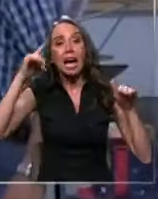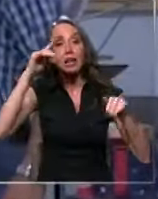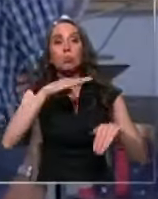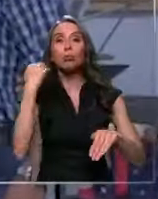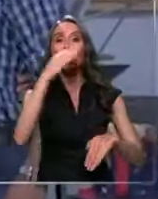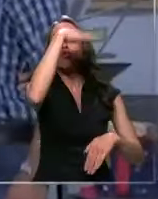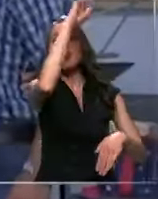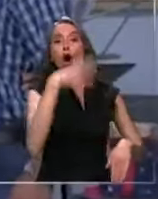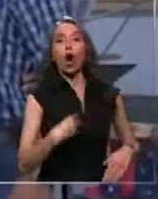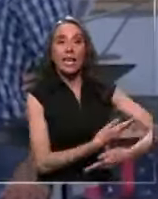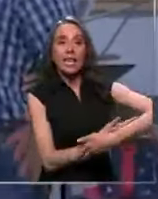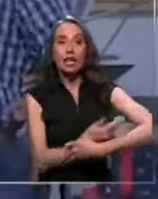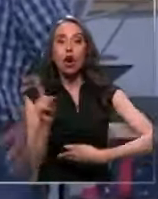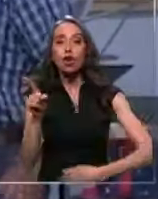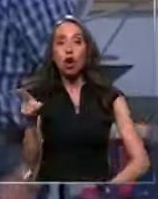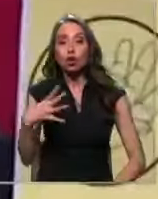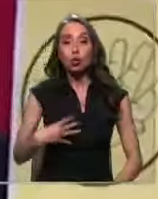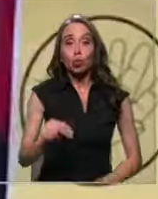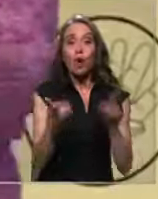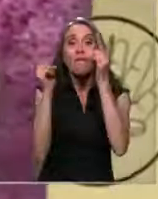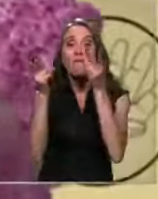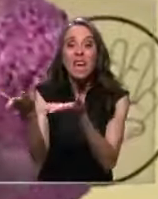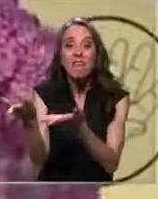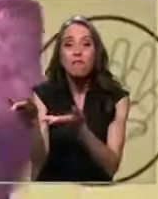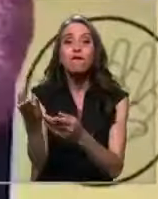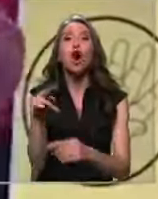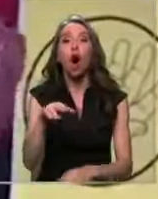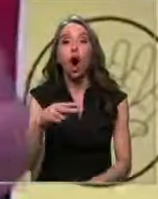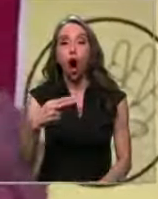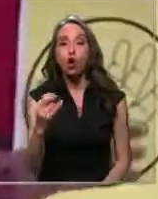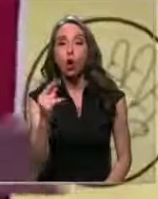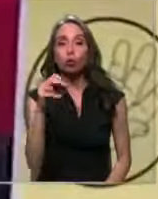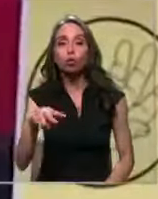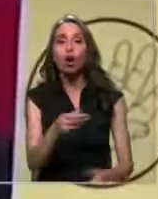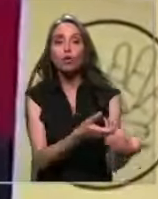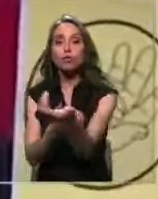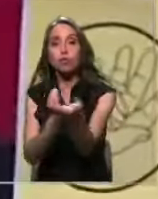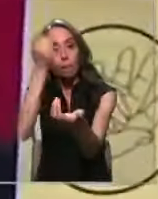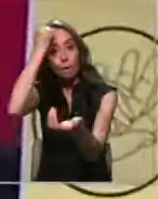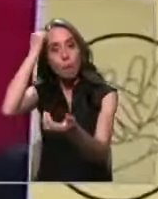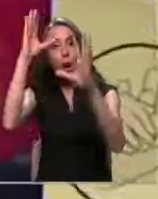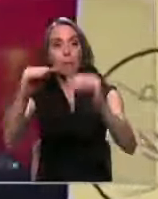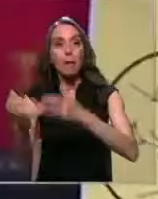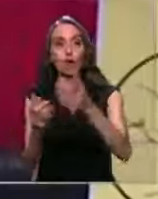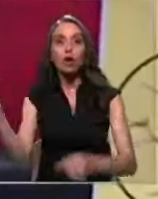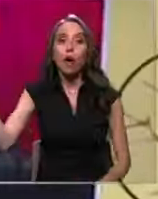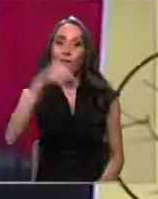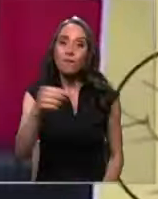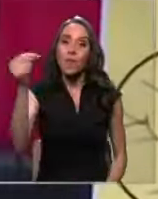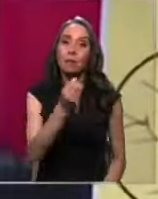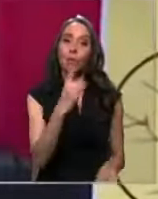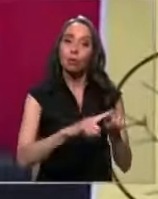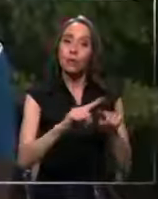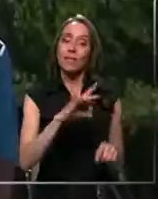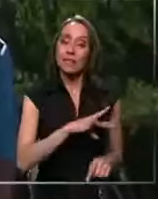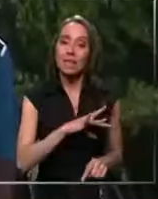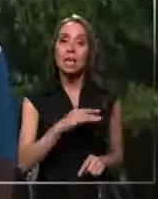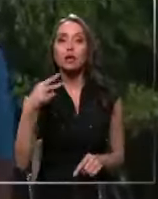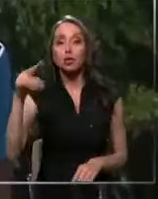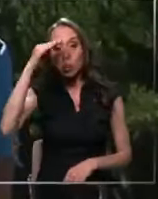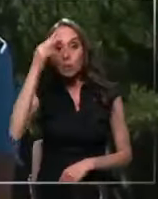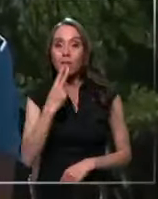Houston apagando incendios. Taylor ha venido a Chile en varias ocasiones. Por su experiencia de vida, decidió fundar con la